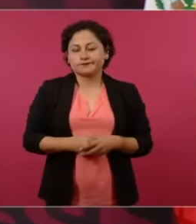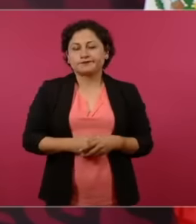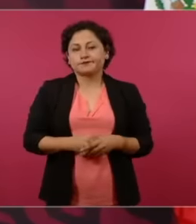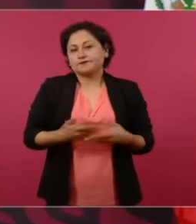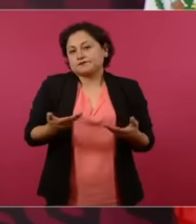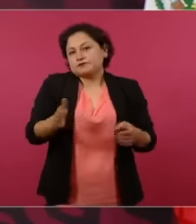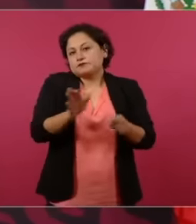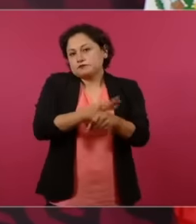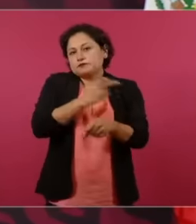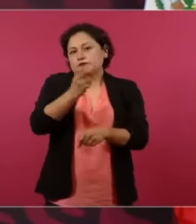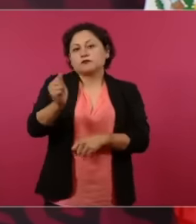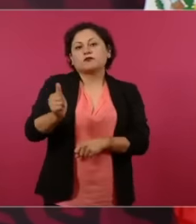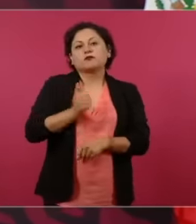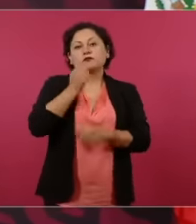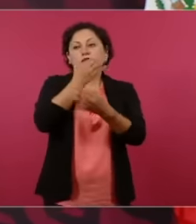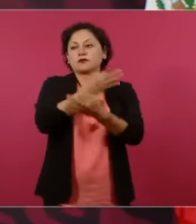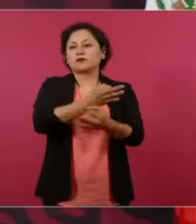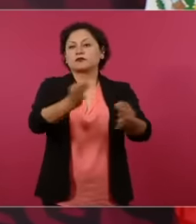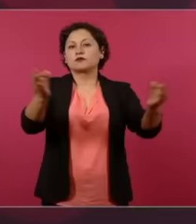familiares.